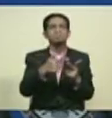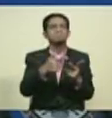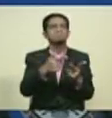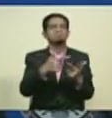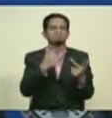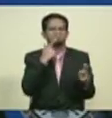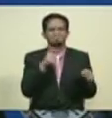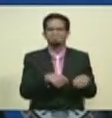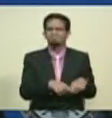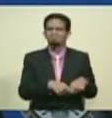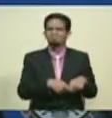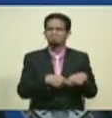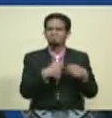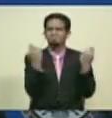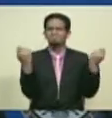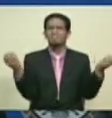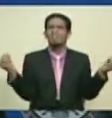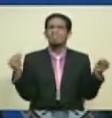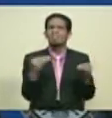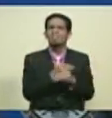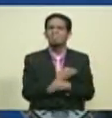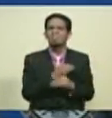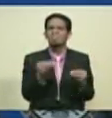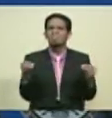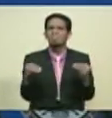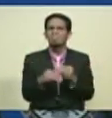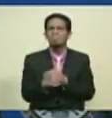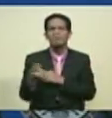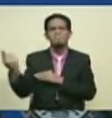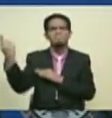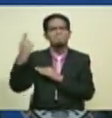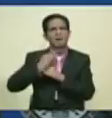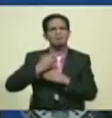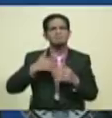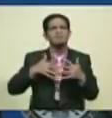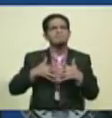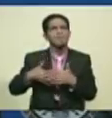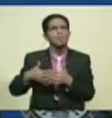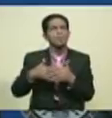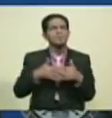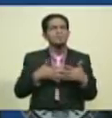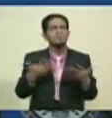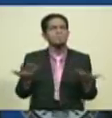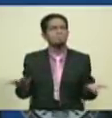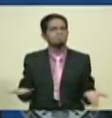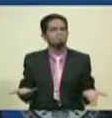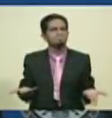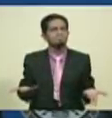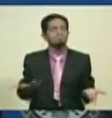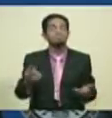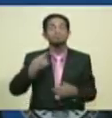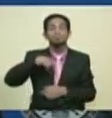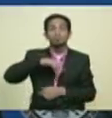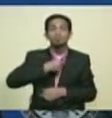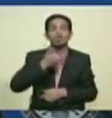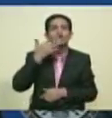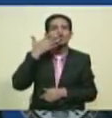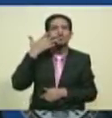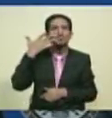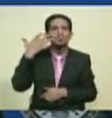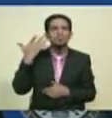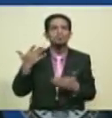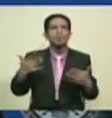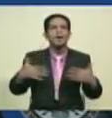violenta todos, absolutamente todos, por órdenes de los jefes imperiales. es un orgullo, es